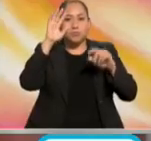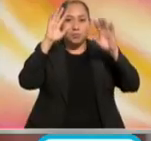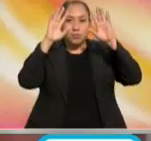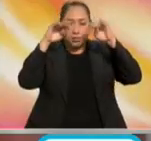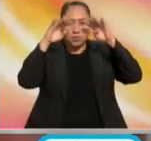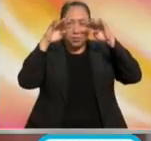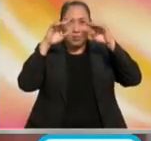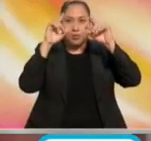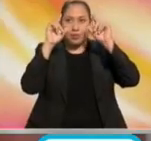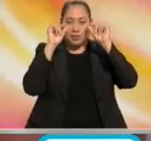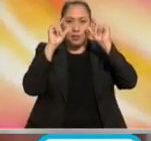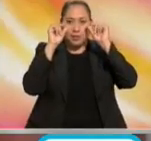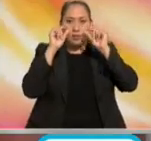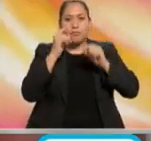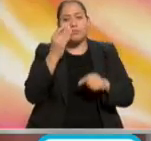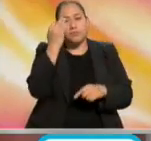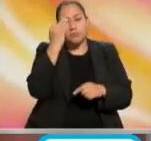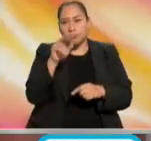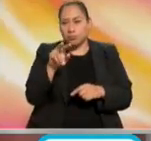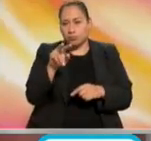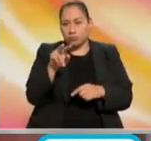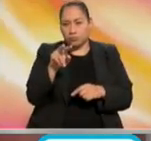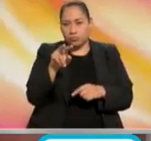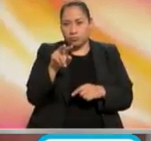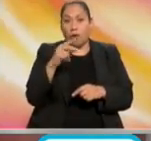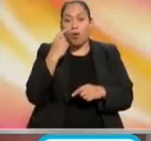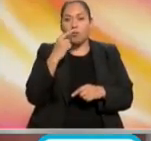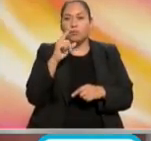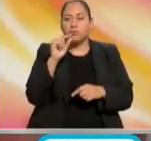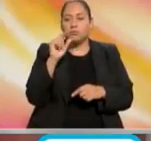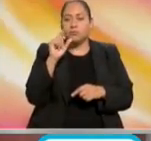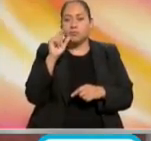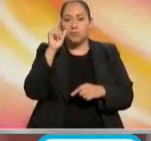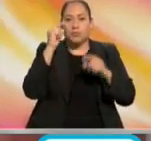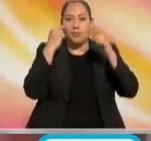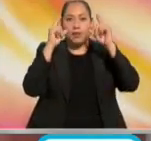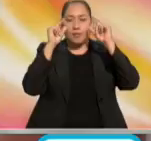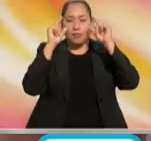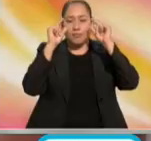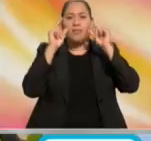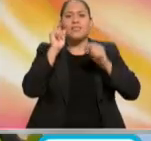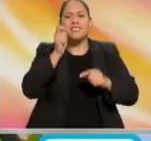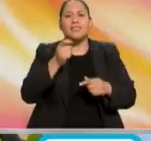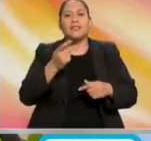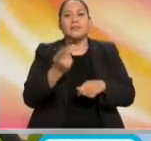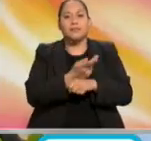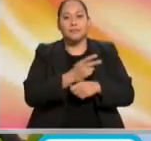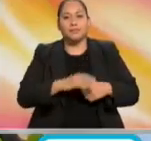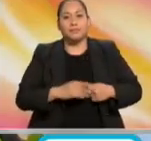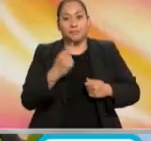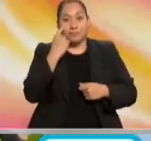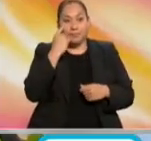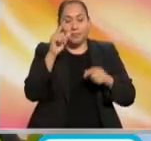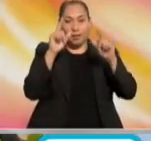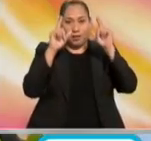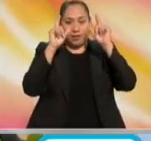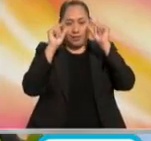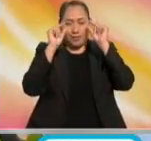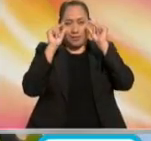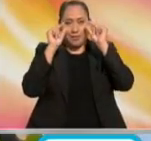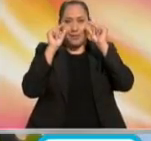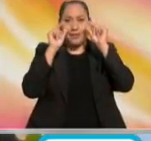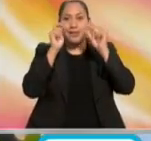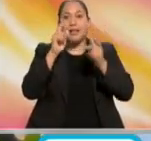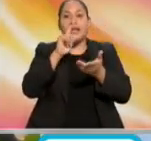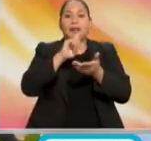Pero Sí. con uno te quedas más tiempo así como... O cuando parpadeas muy rápido. O parpadeas también. muy rápido también. Una de las cosas que vamos a ver es que el parpadeo es como